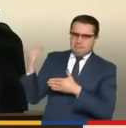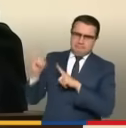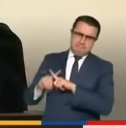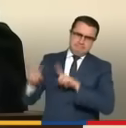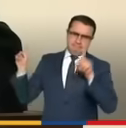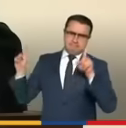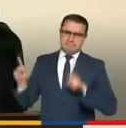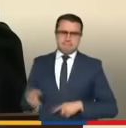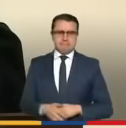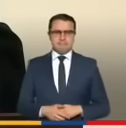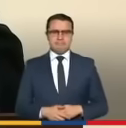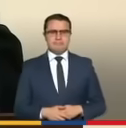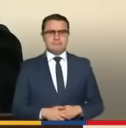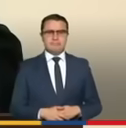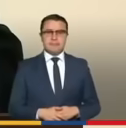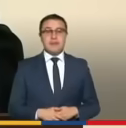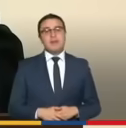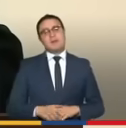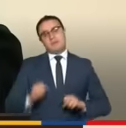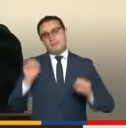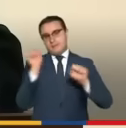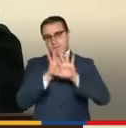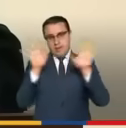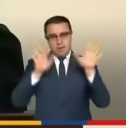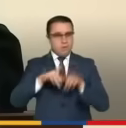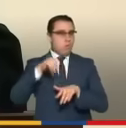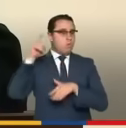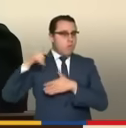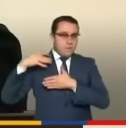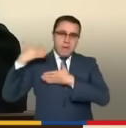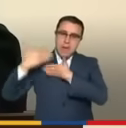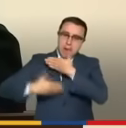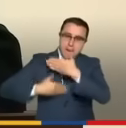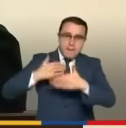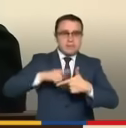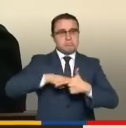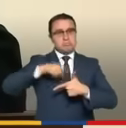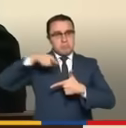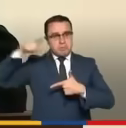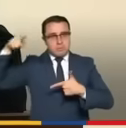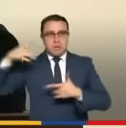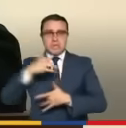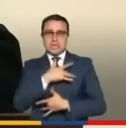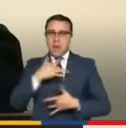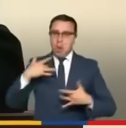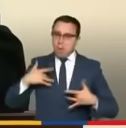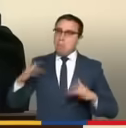Habría que decir que hay avances indudables en los indicadores de salud, algunos.